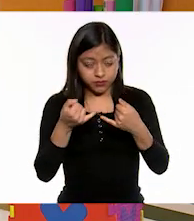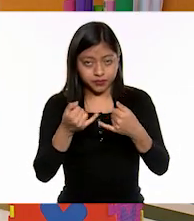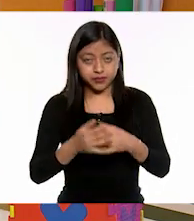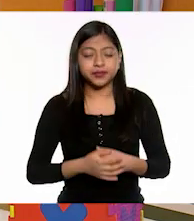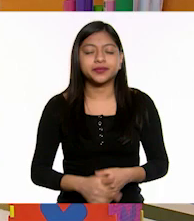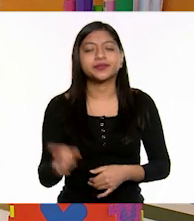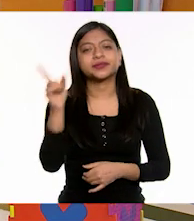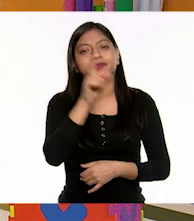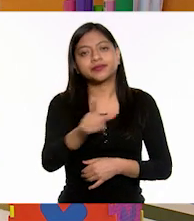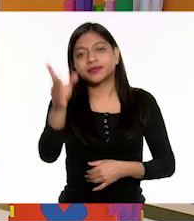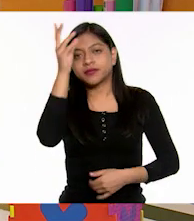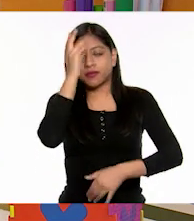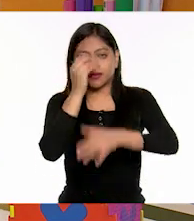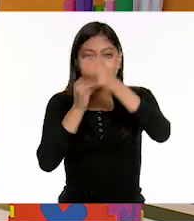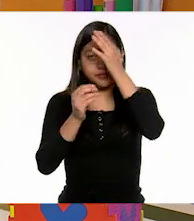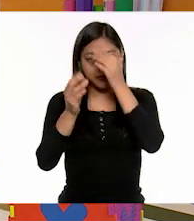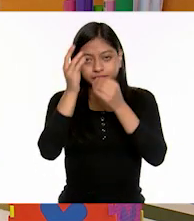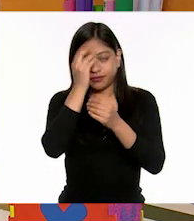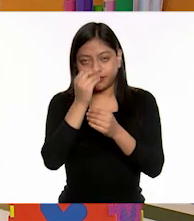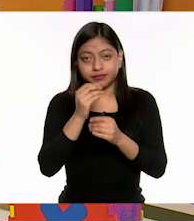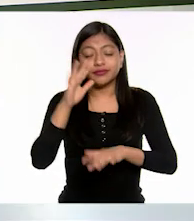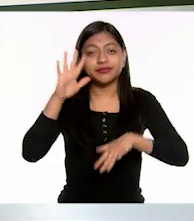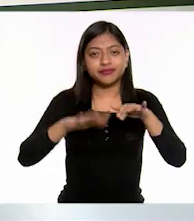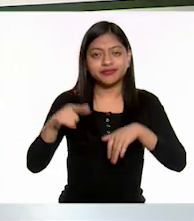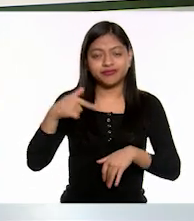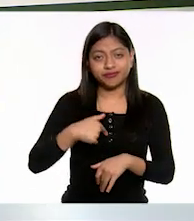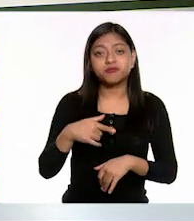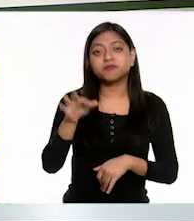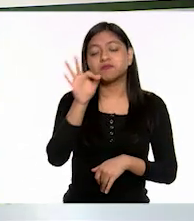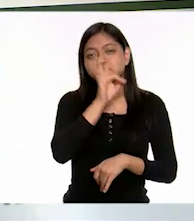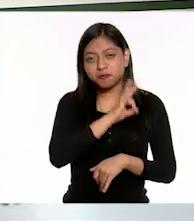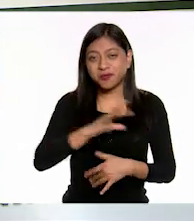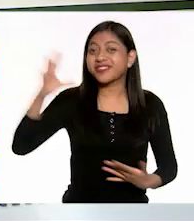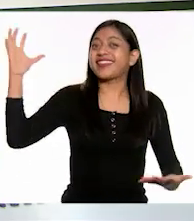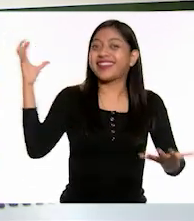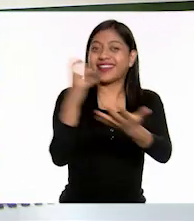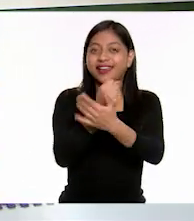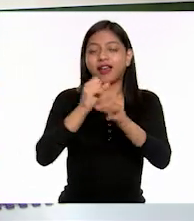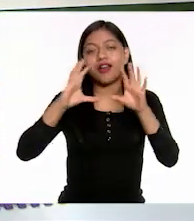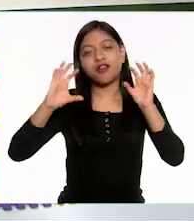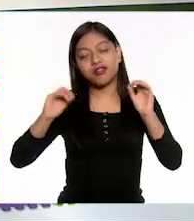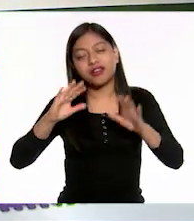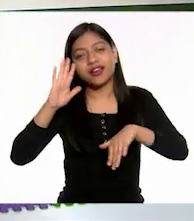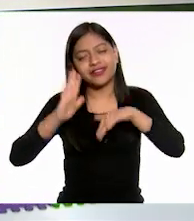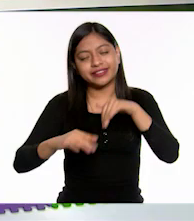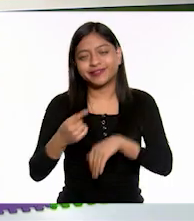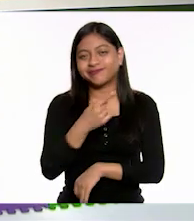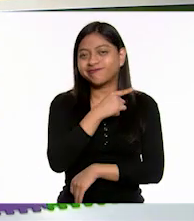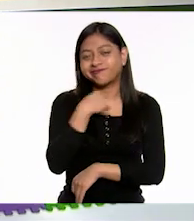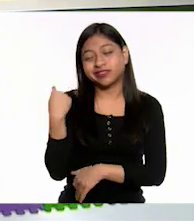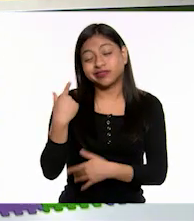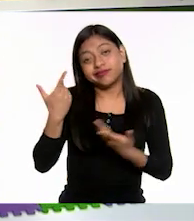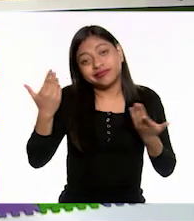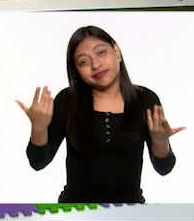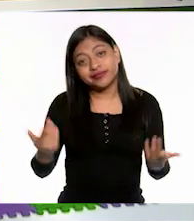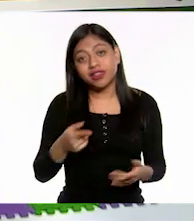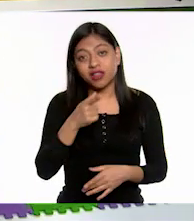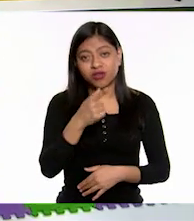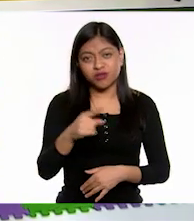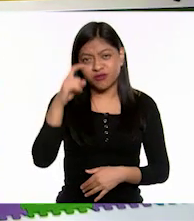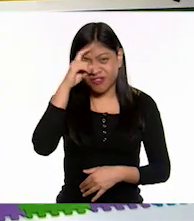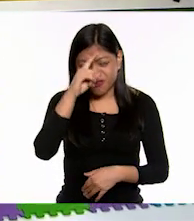aprendamos a que a veces nos toca ganar y a veces nos toca es perder verdad y que no pasa nada